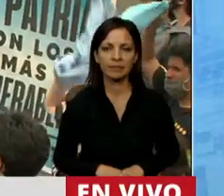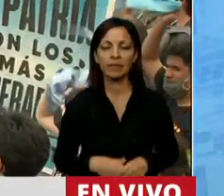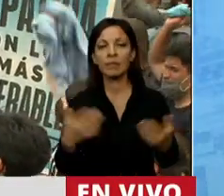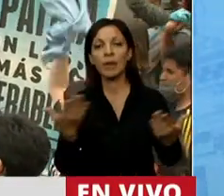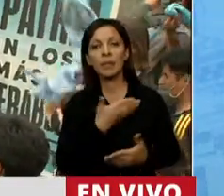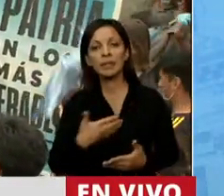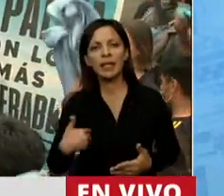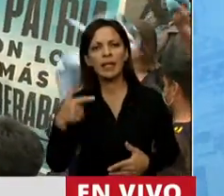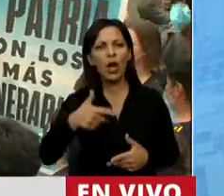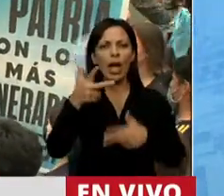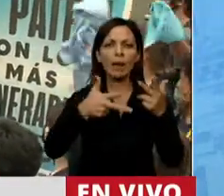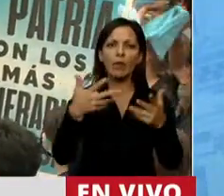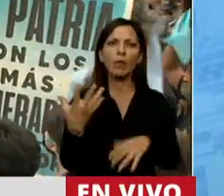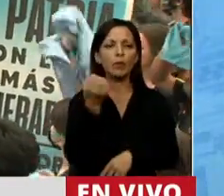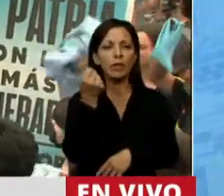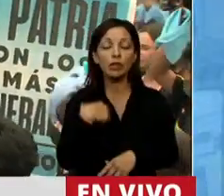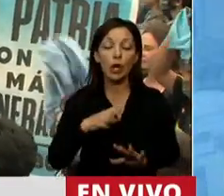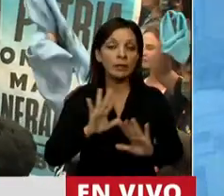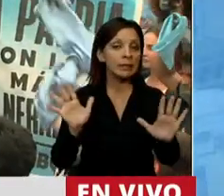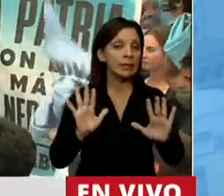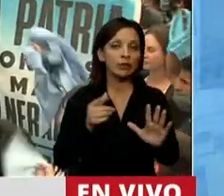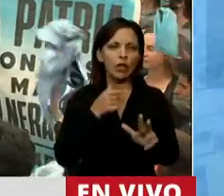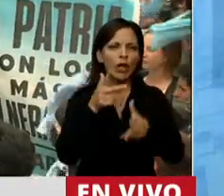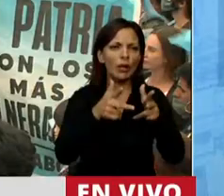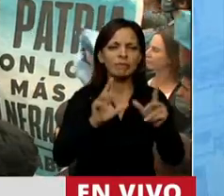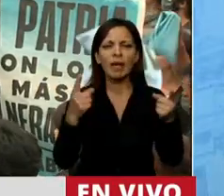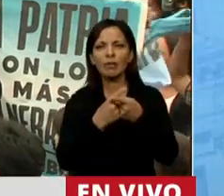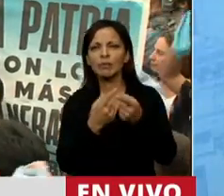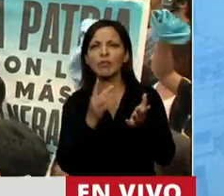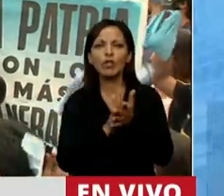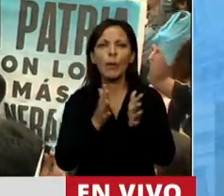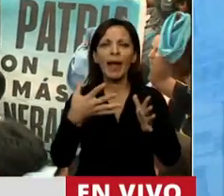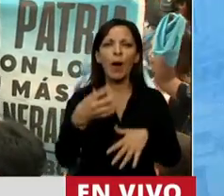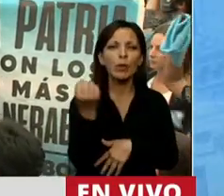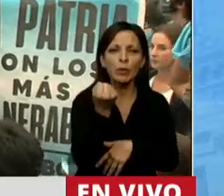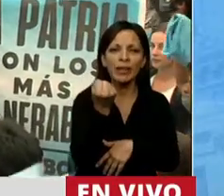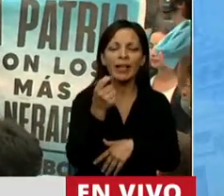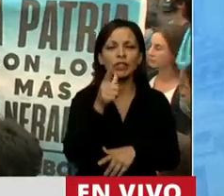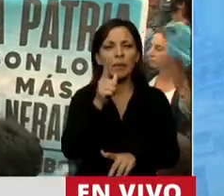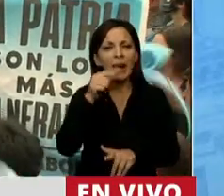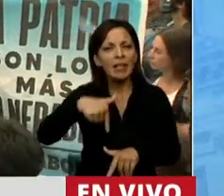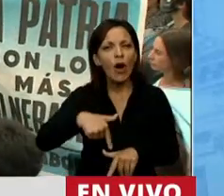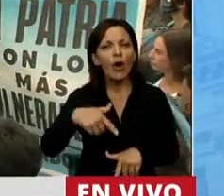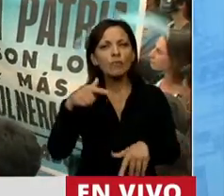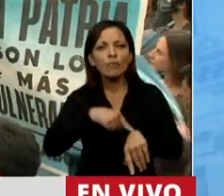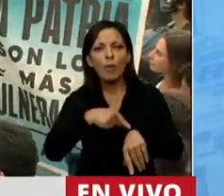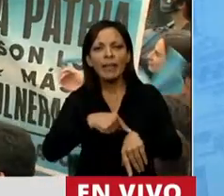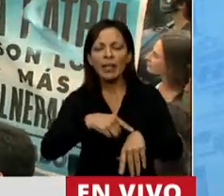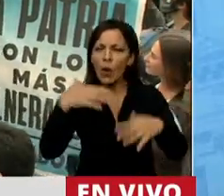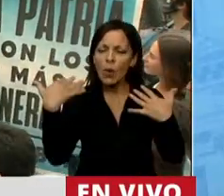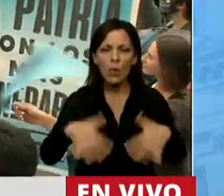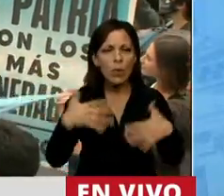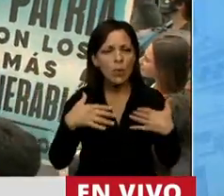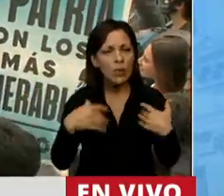Presidente, hoy se habló de oportunidad y yo ni quiero mencionar ni discutir el tema de la oportunidad, porque yo lo que creo es que estamos hoy en esos momentos virtuosos de